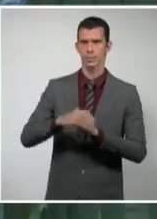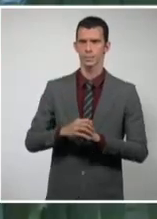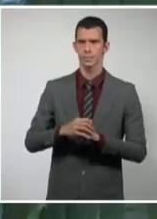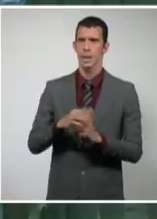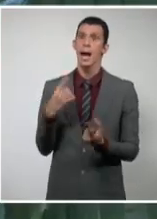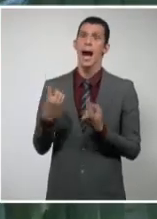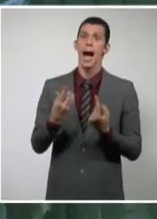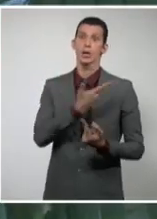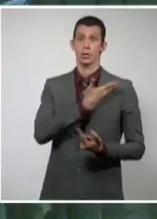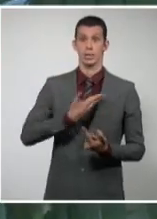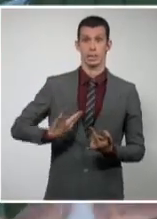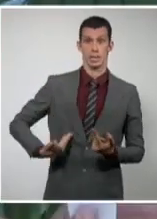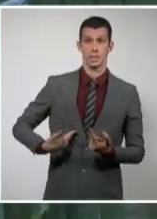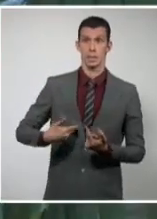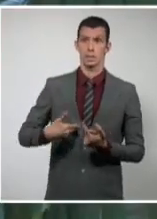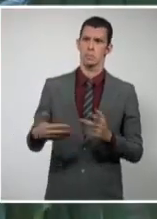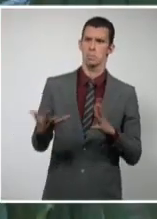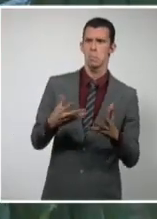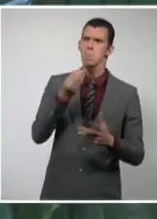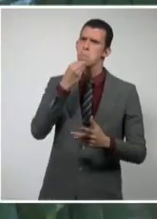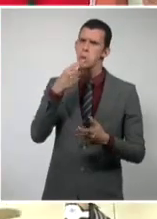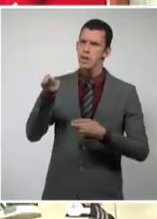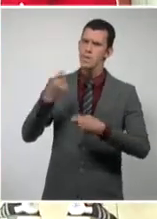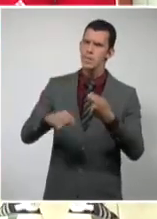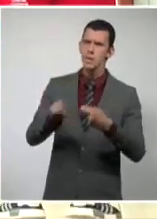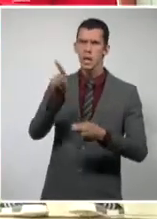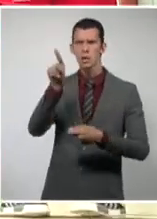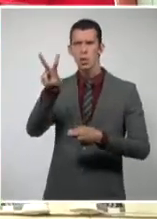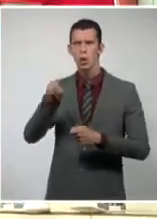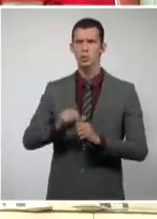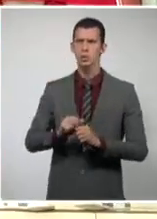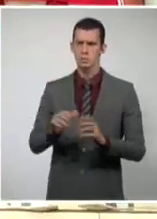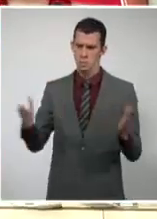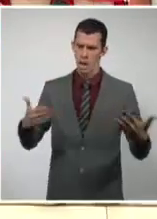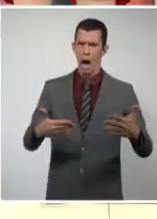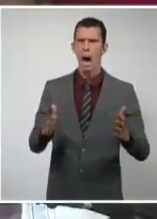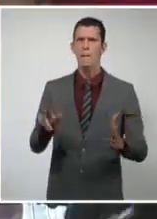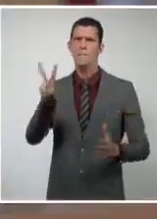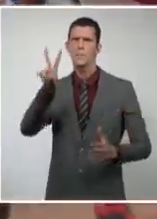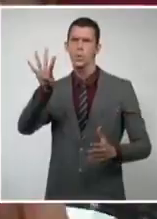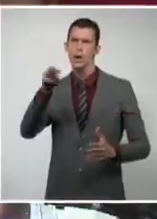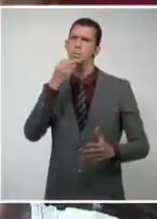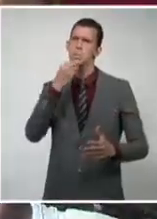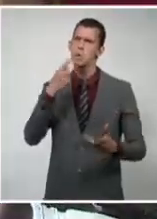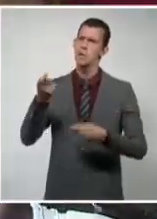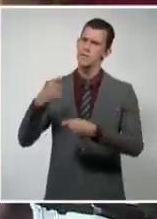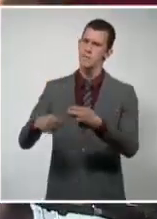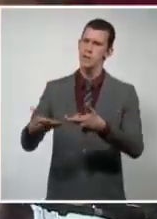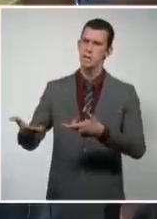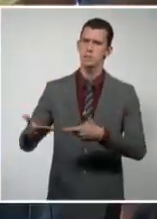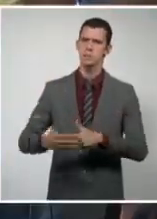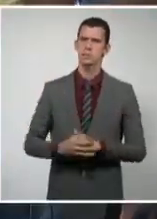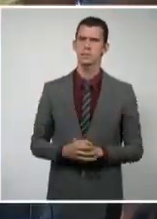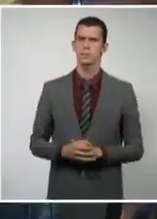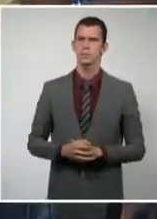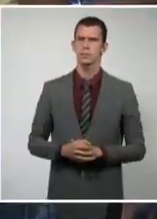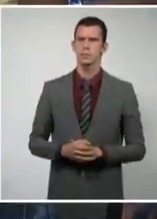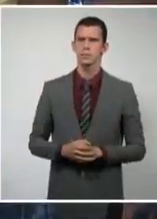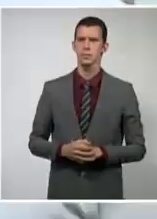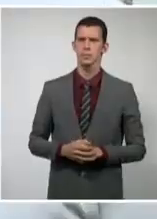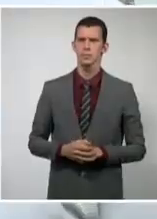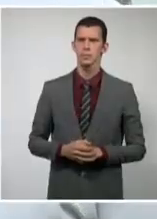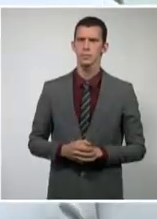depende de la cantidad, 12. Una caja. En todos estos espacios, alianzas desaprovechadas podrían aliviar la